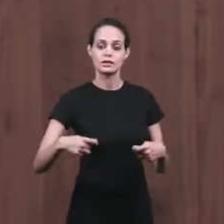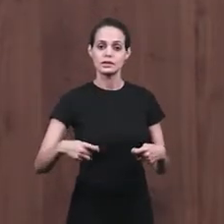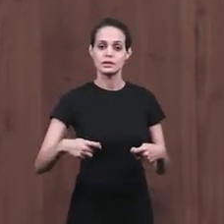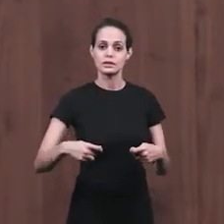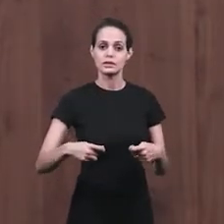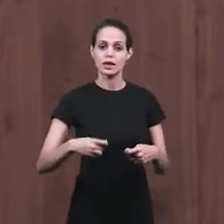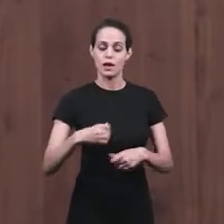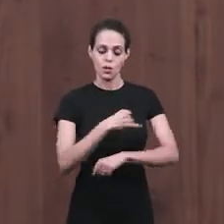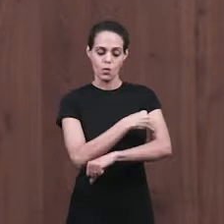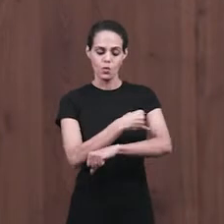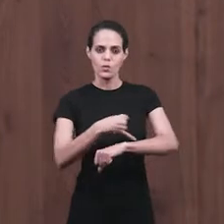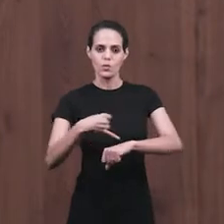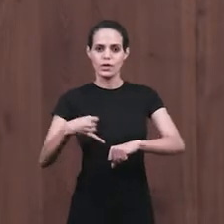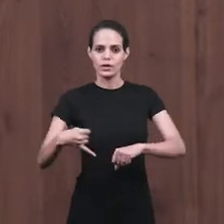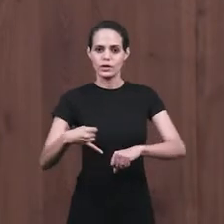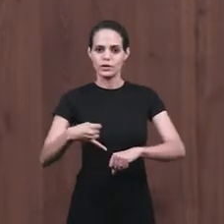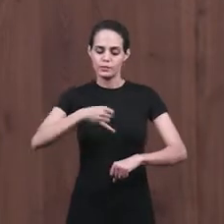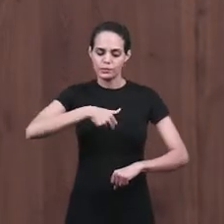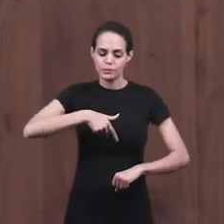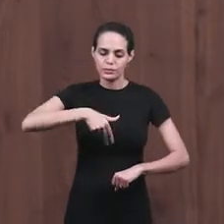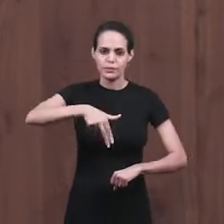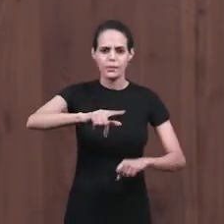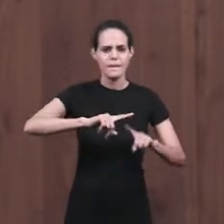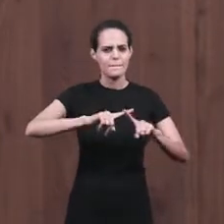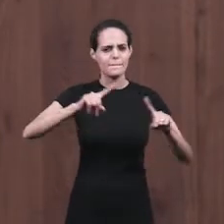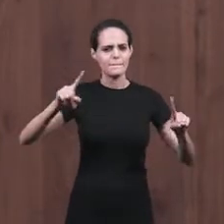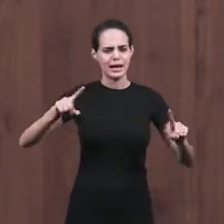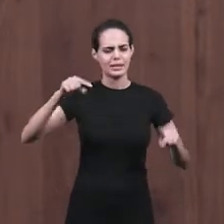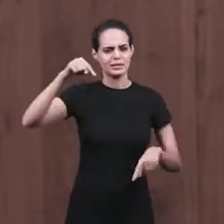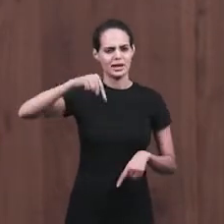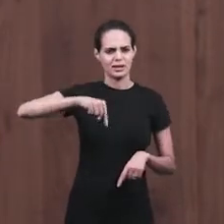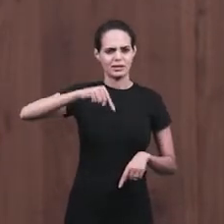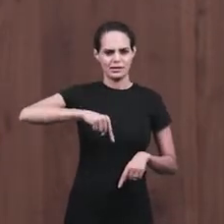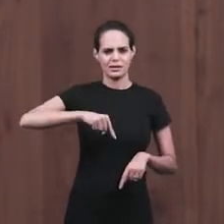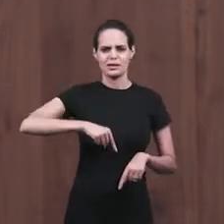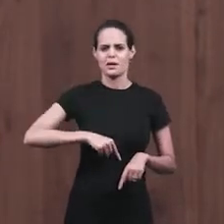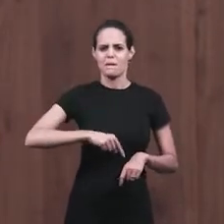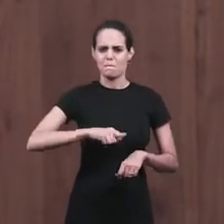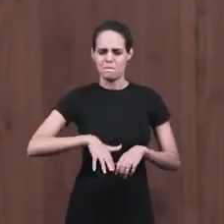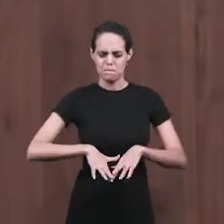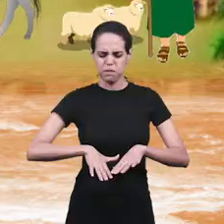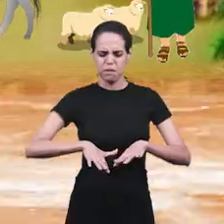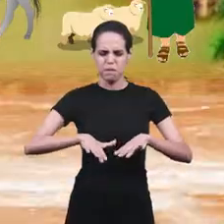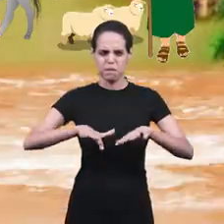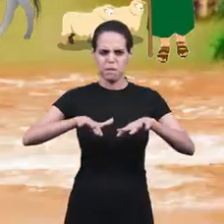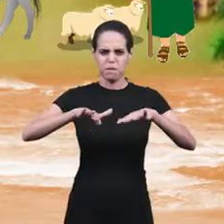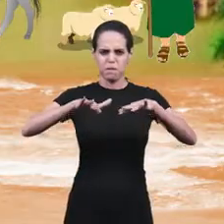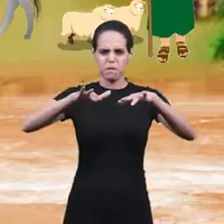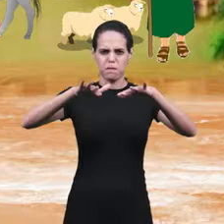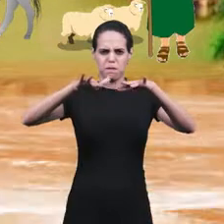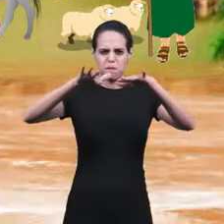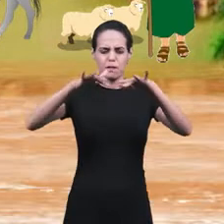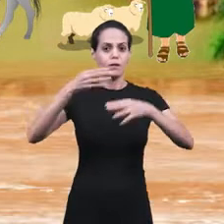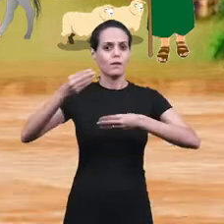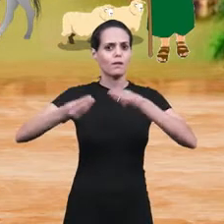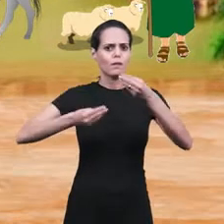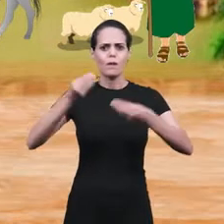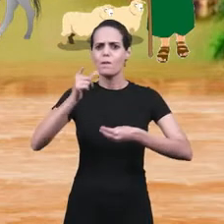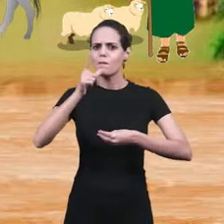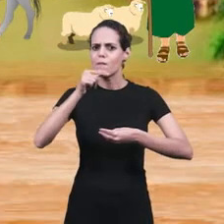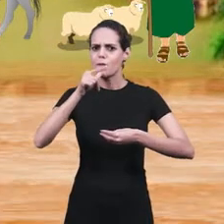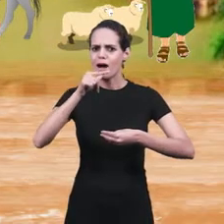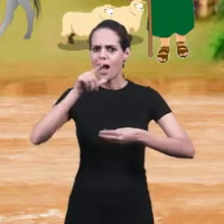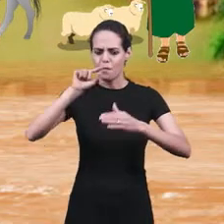que el río Jordán estaba inundado, estaba desbordado, estaba muy lleno, las aguas eran